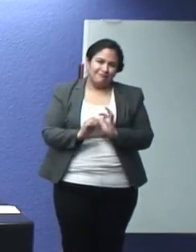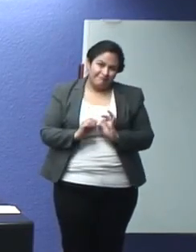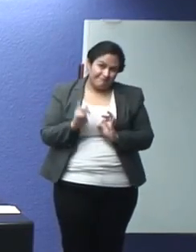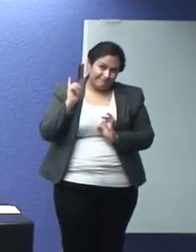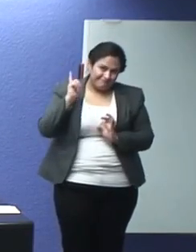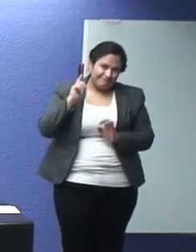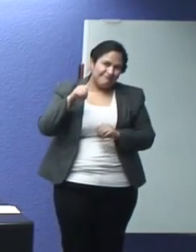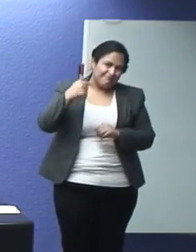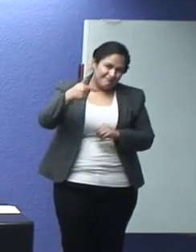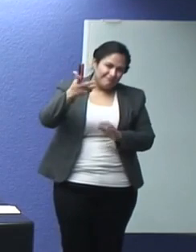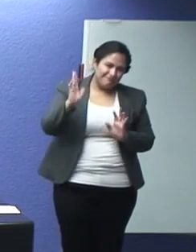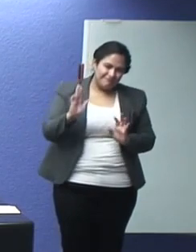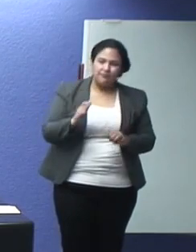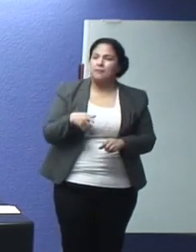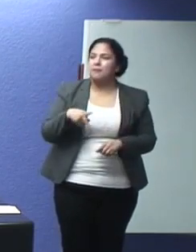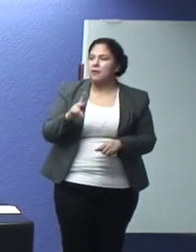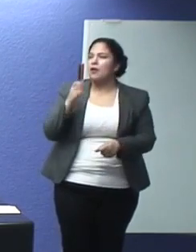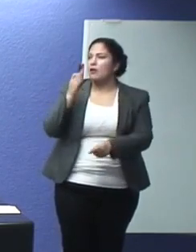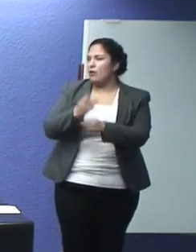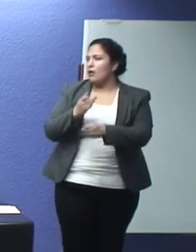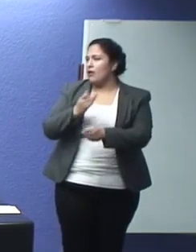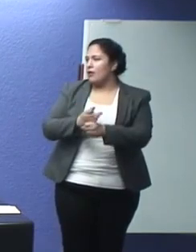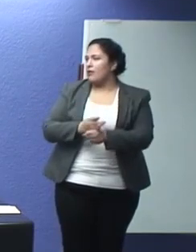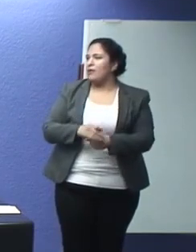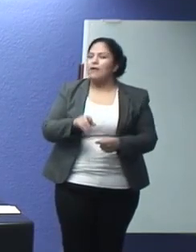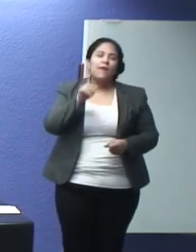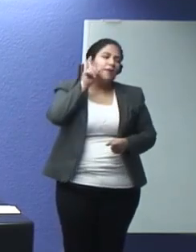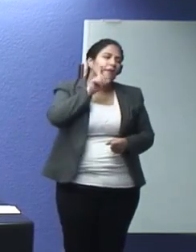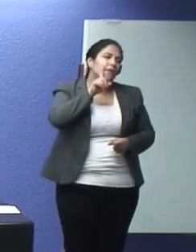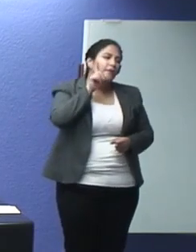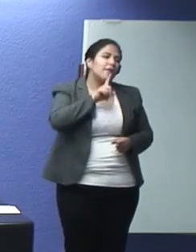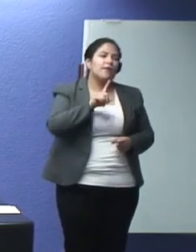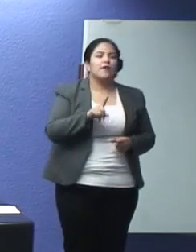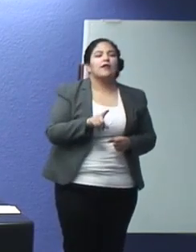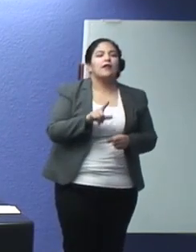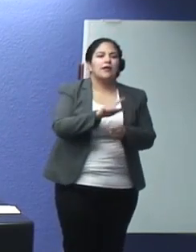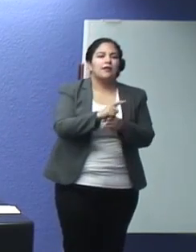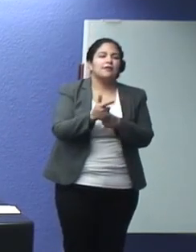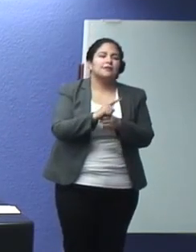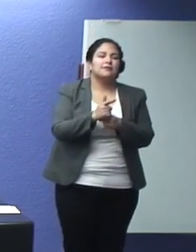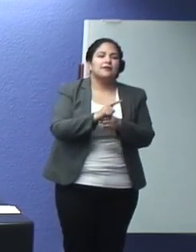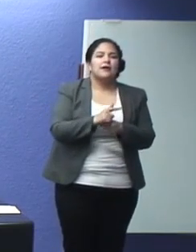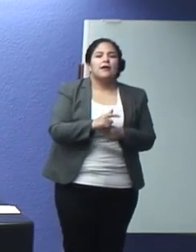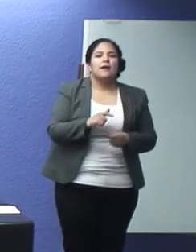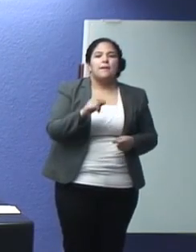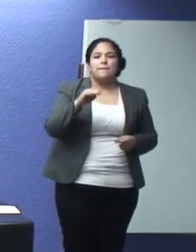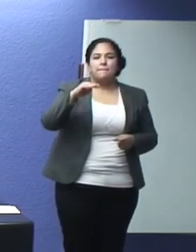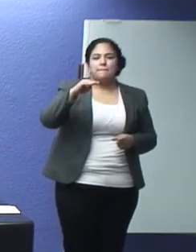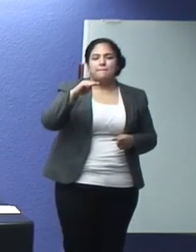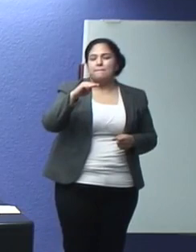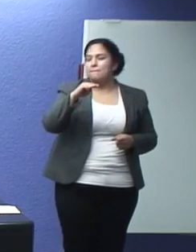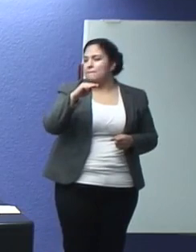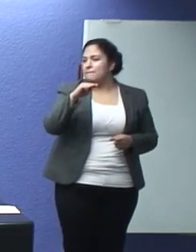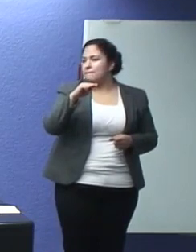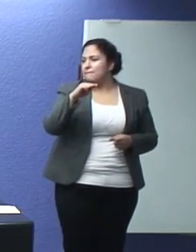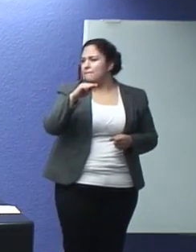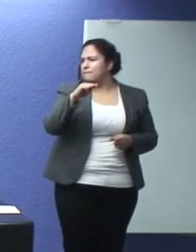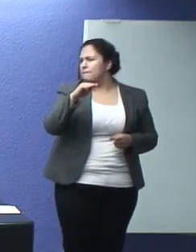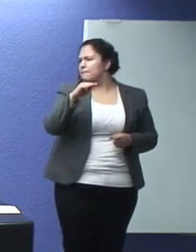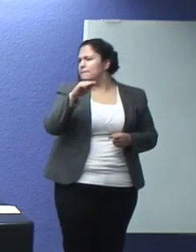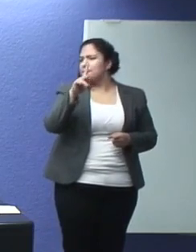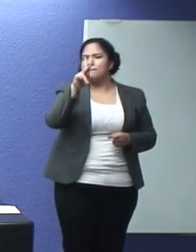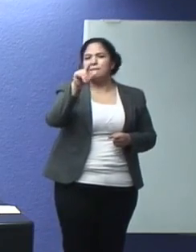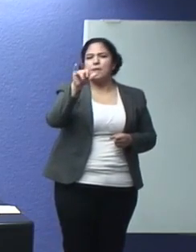Paola Flores Rodríguez, que viene de parte del Consejo Nacional para Prevenir y Eliminar la Discriminación, CONAPRED. Ella